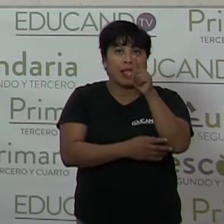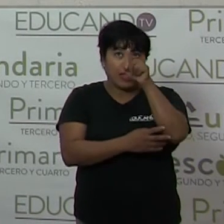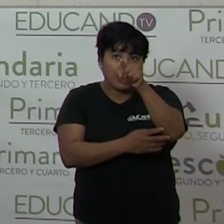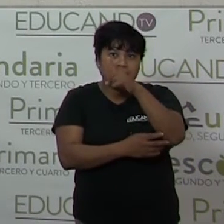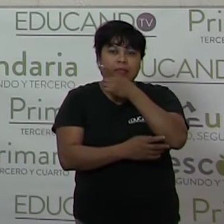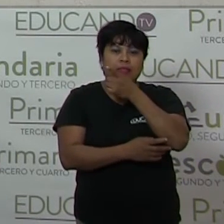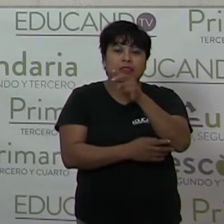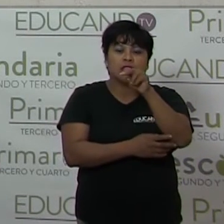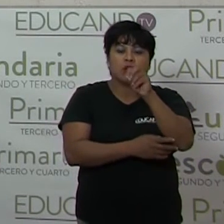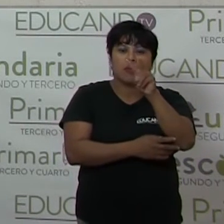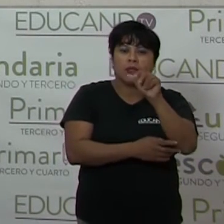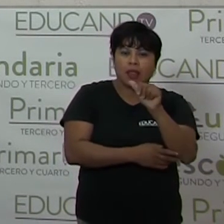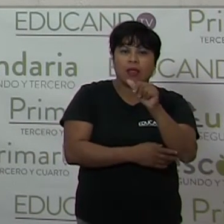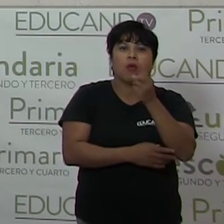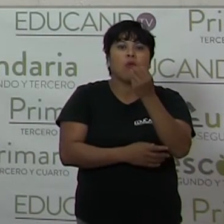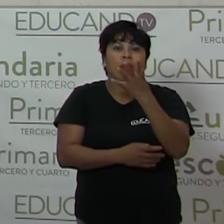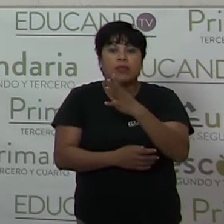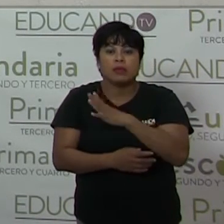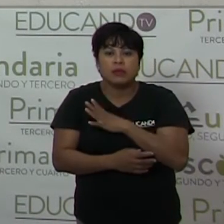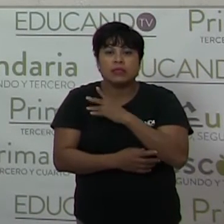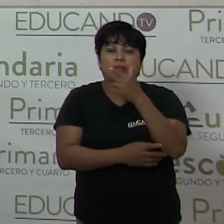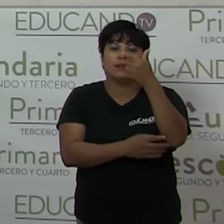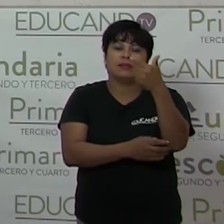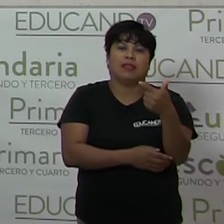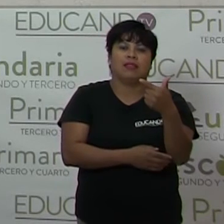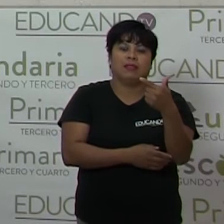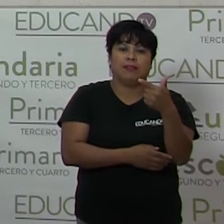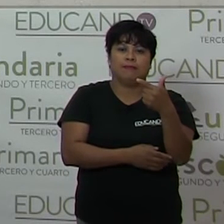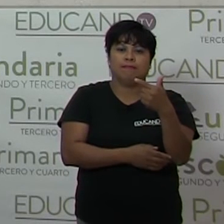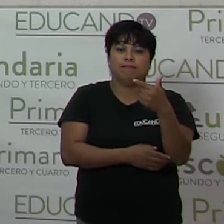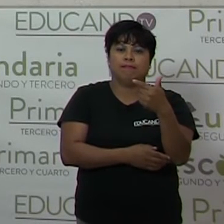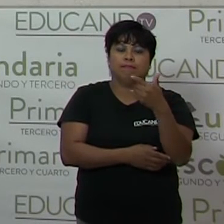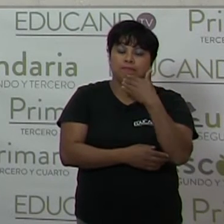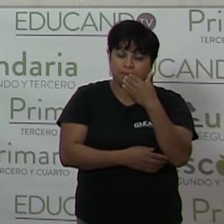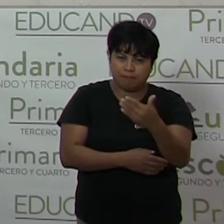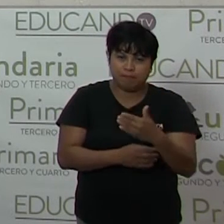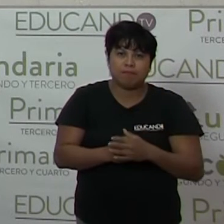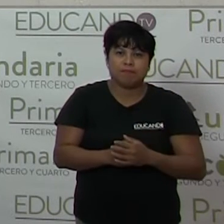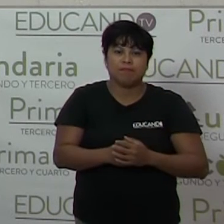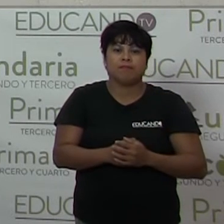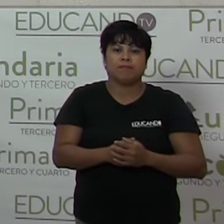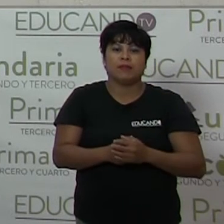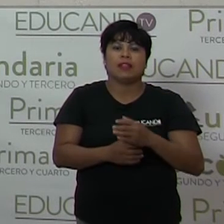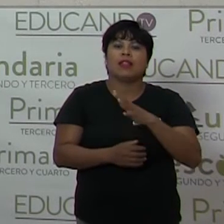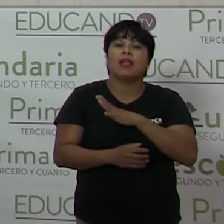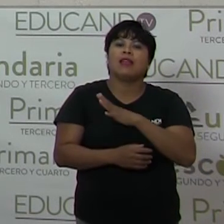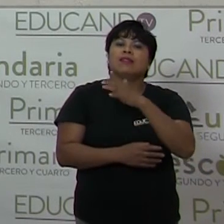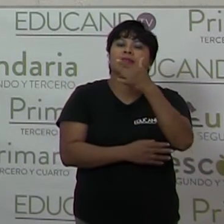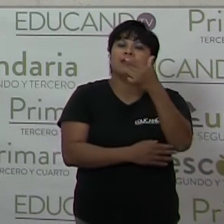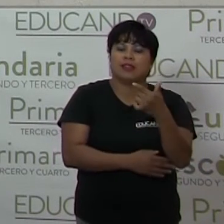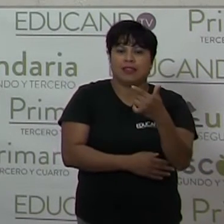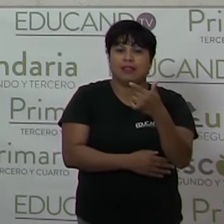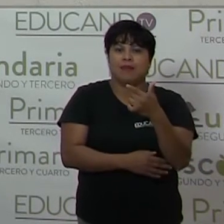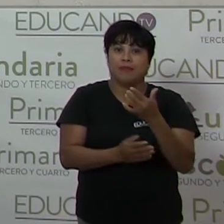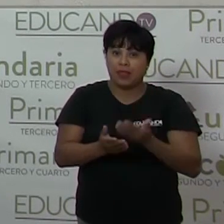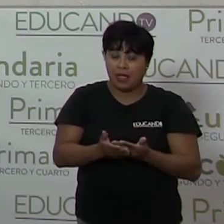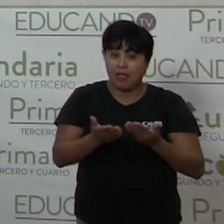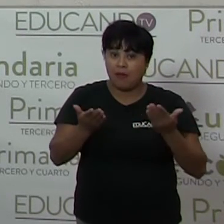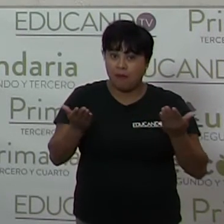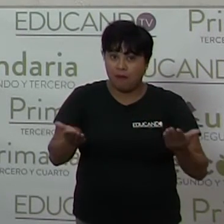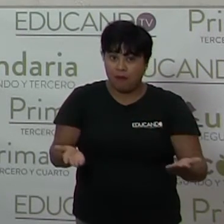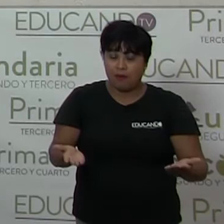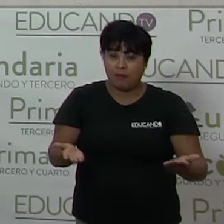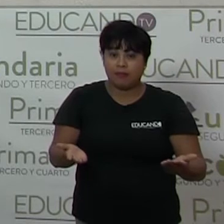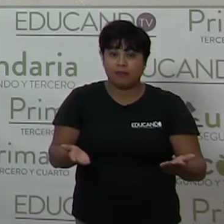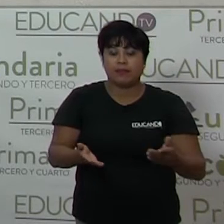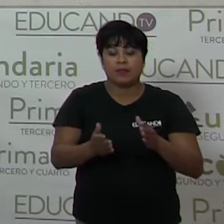y cuantas novelas tenemos siete muy bien 7 ahora